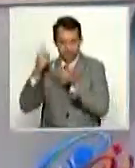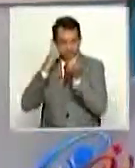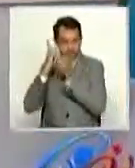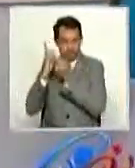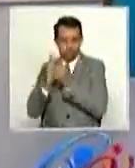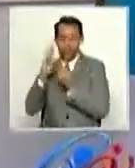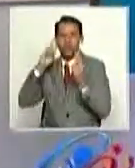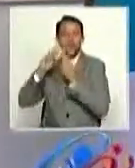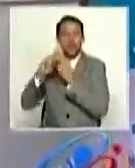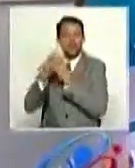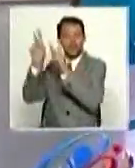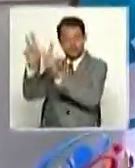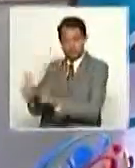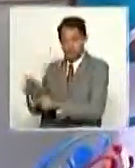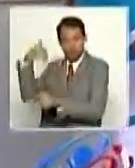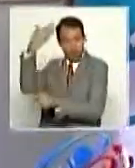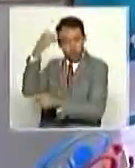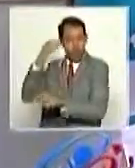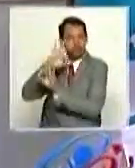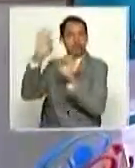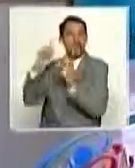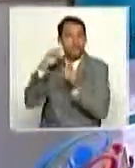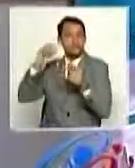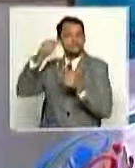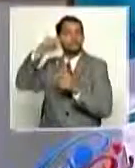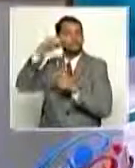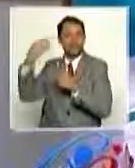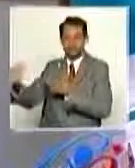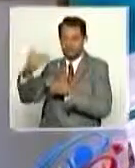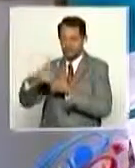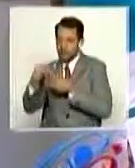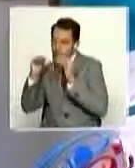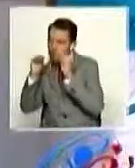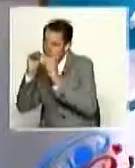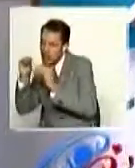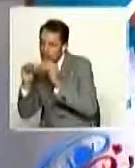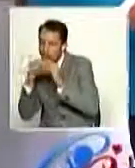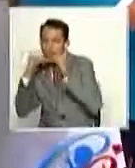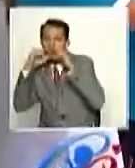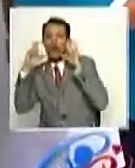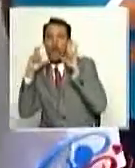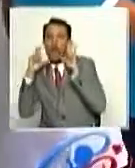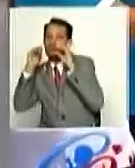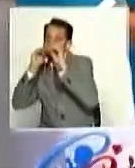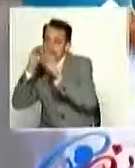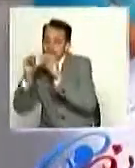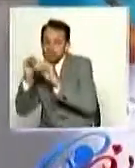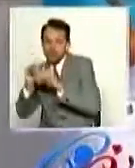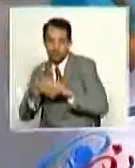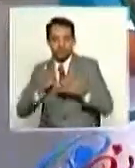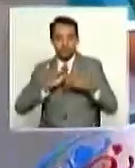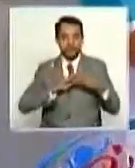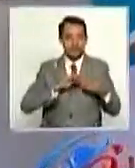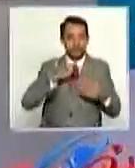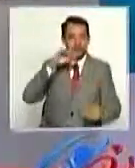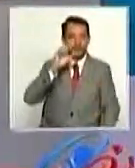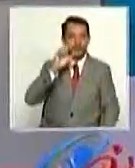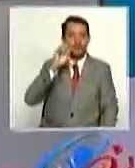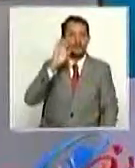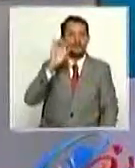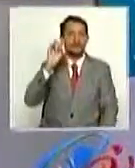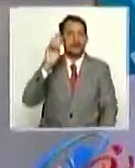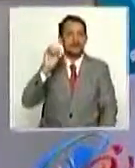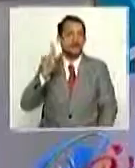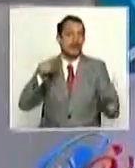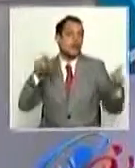al paciente y bueno, vamos a ver cómo hacemos la valoración. Bueno, perdón un segundito, yo me pongo... Doctor Efraín, muchas veces el